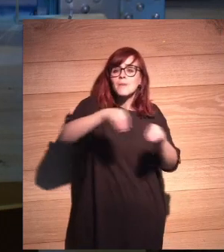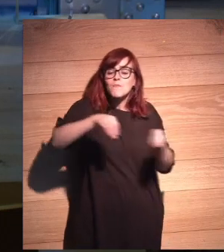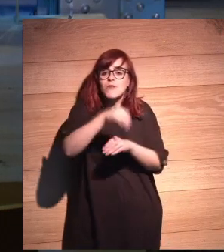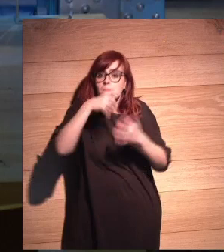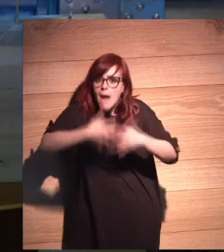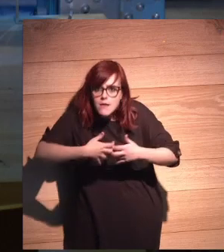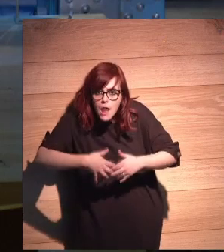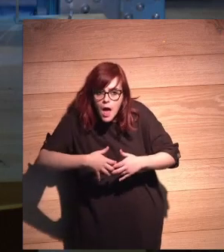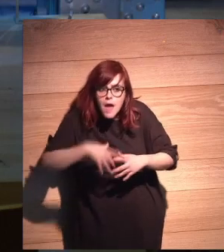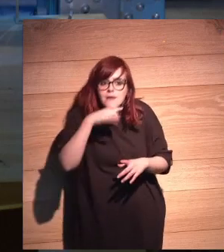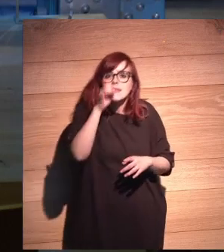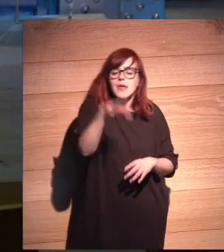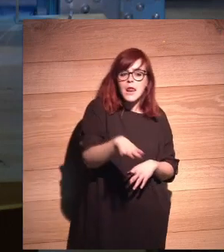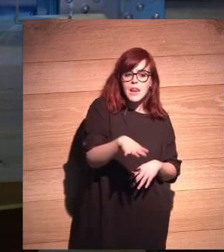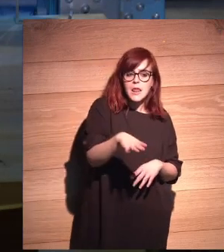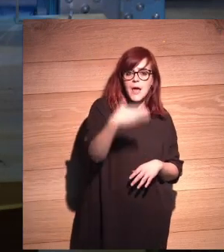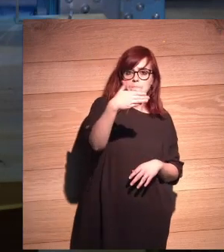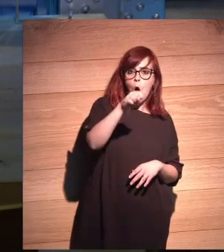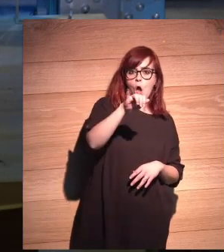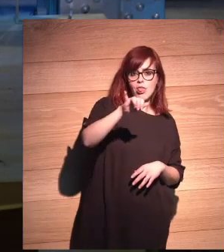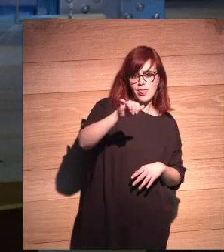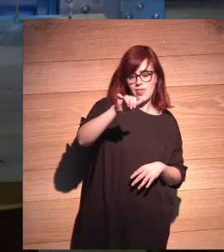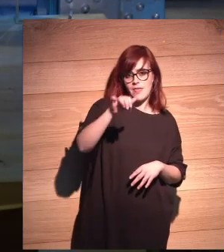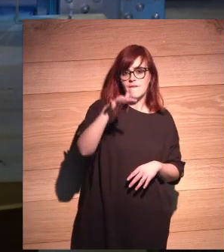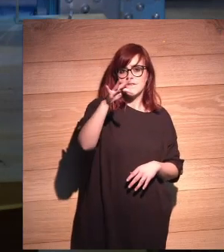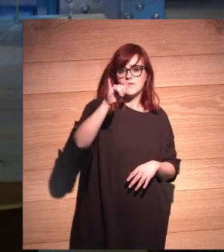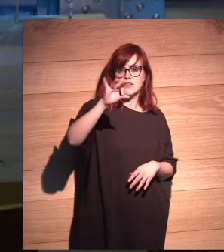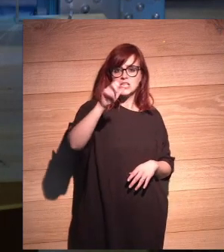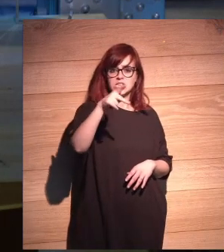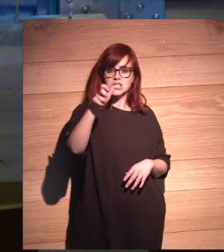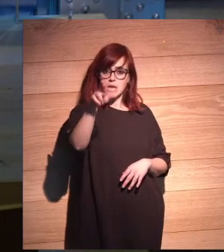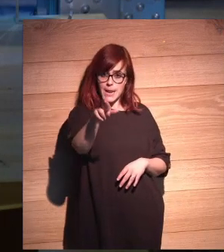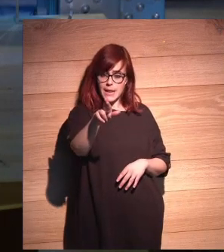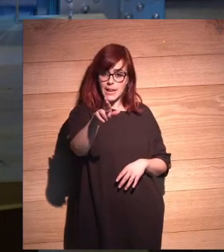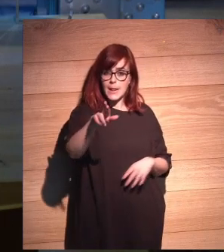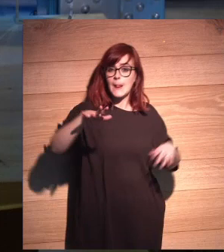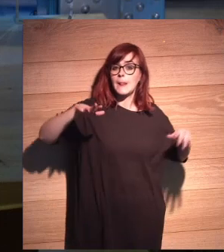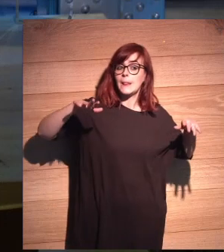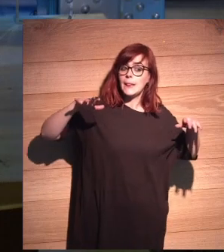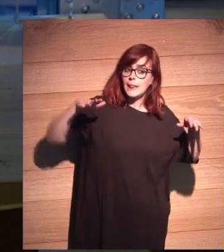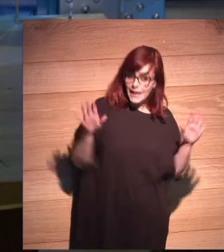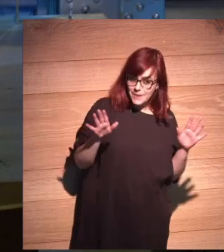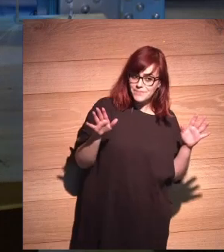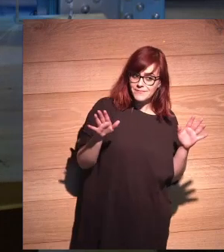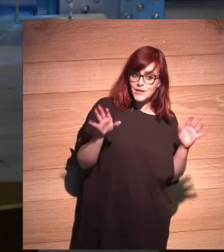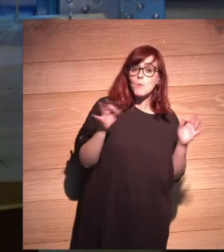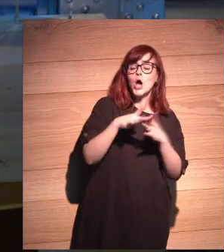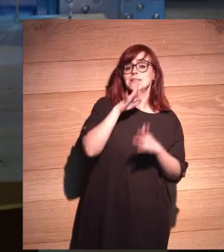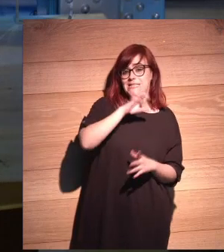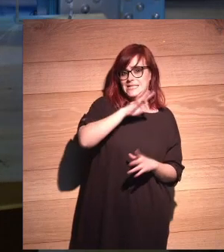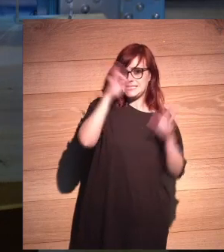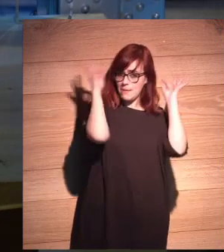de la humanidad. Bobby Fischer, ¿no? Si no tengo entendido mal. Yo estaba un día en un